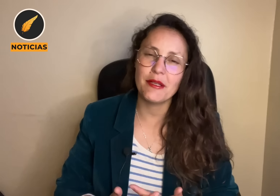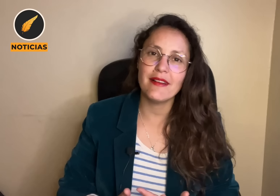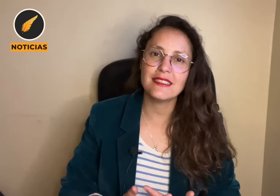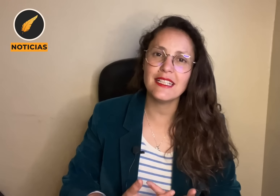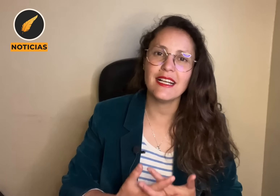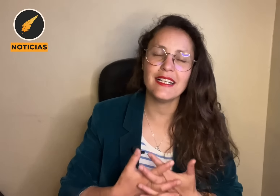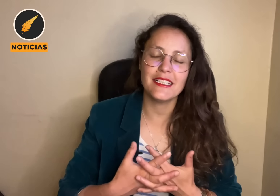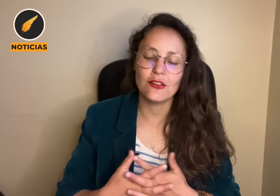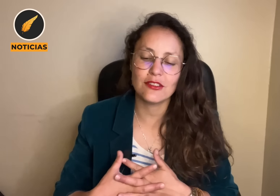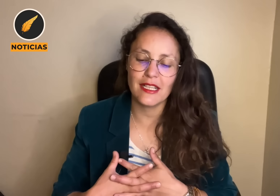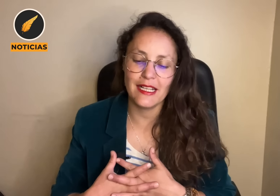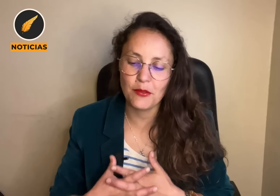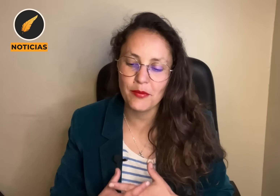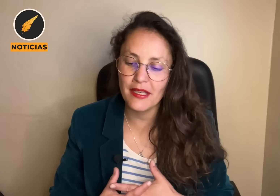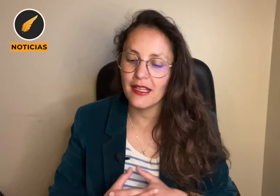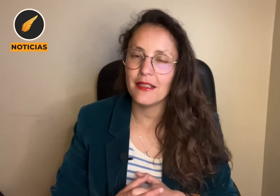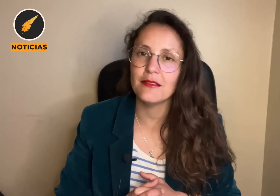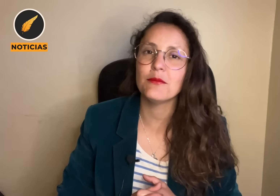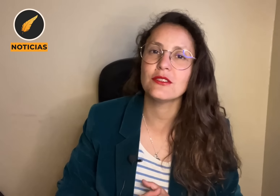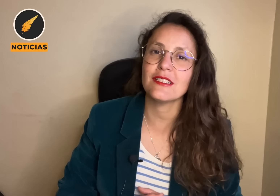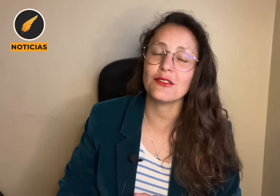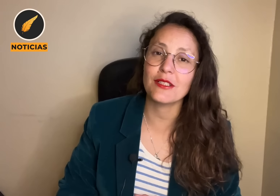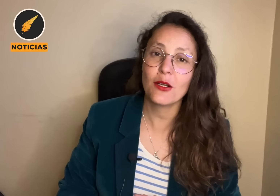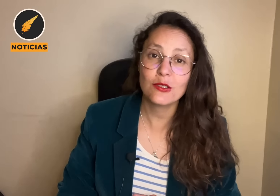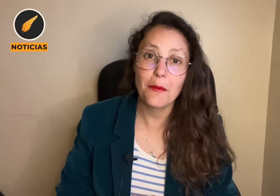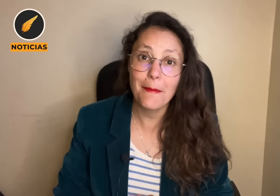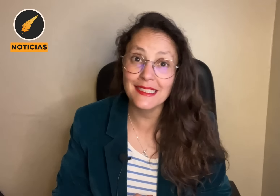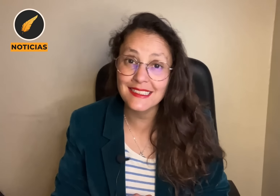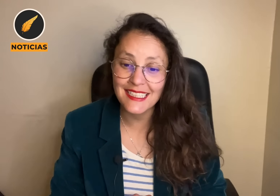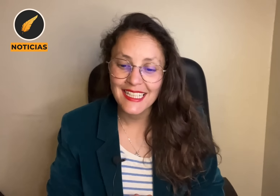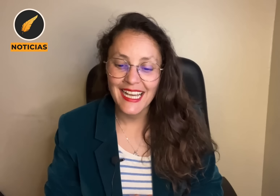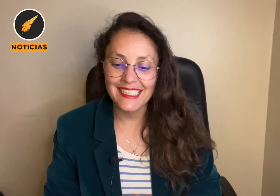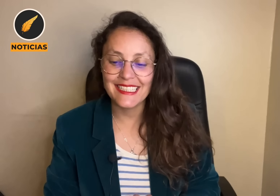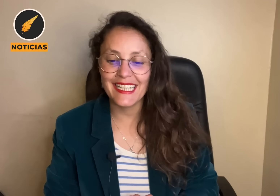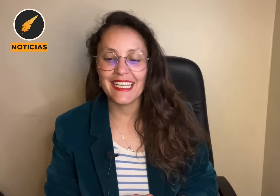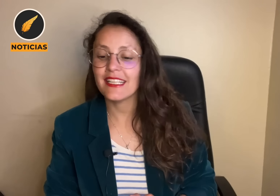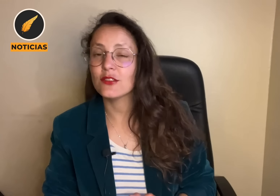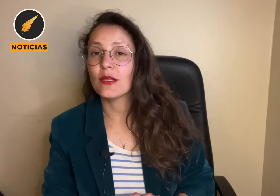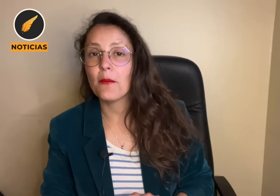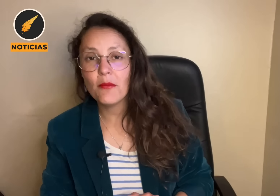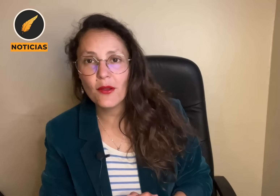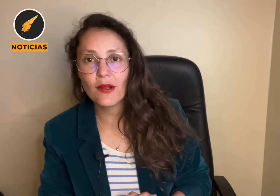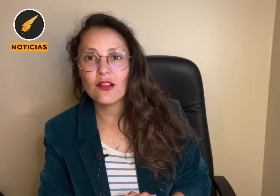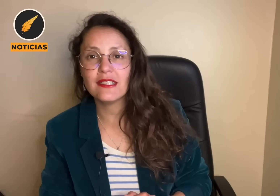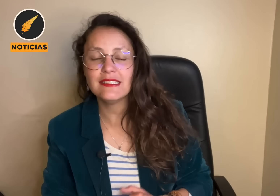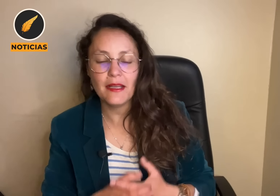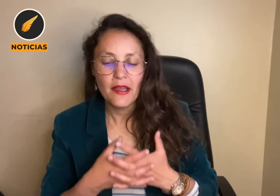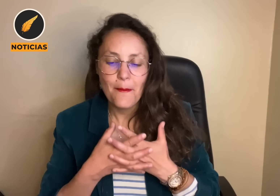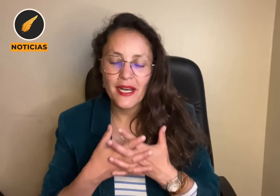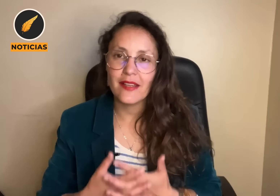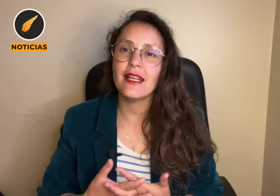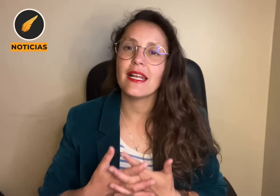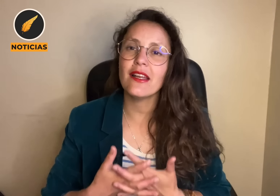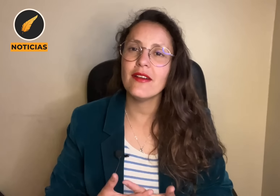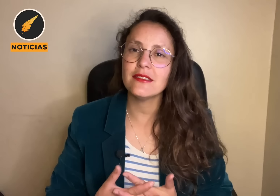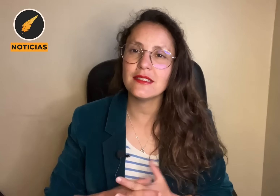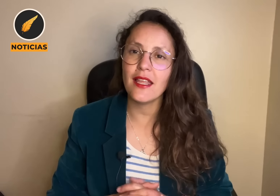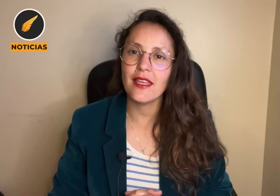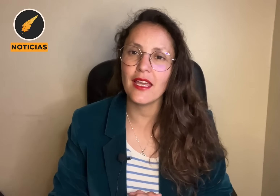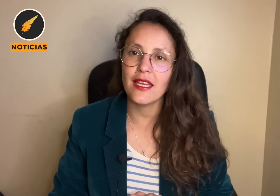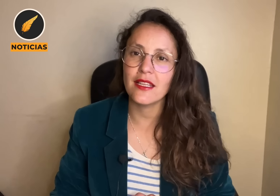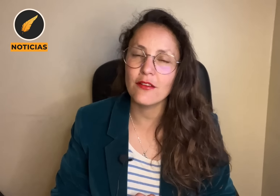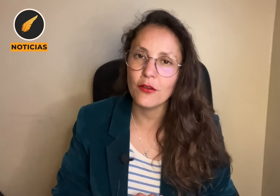de la privacidad y en contra de la propiedad y muchas otras cosas más. Así que esta es una muy buena noticia para que vean la